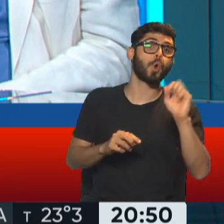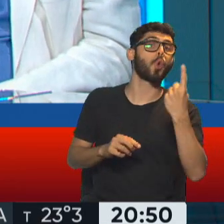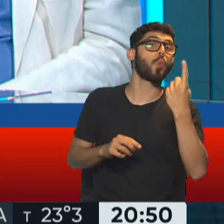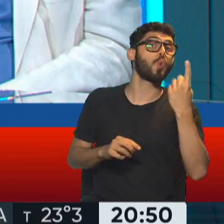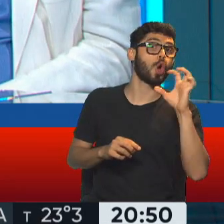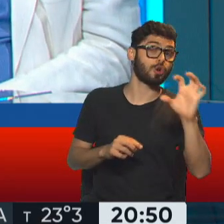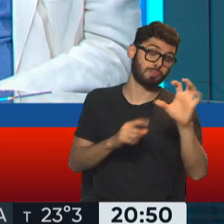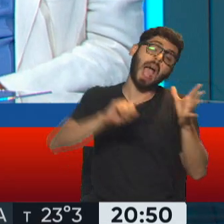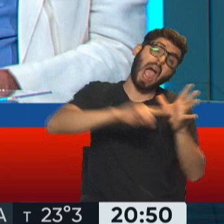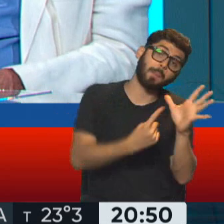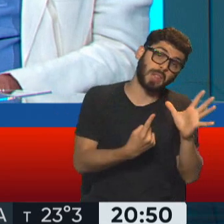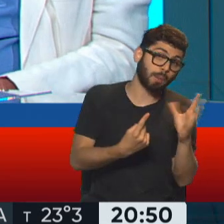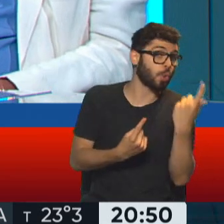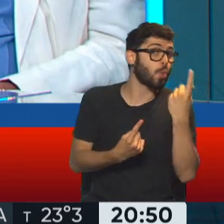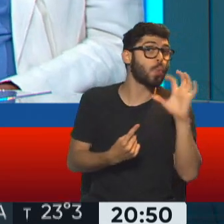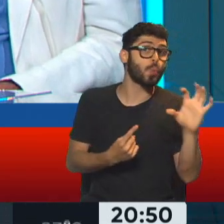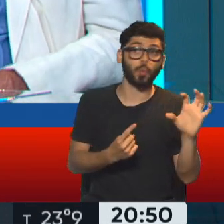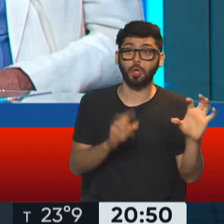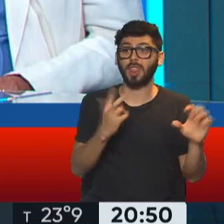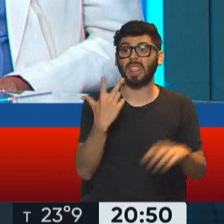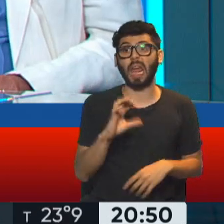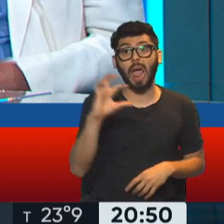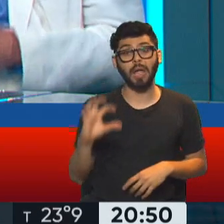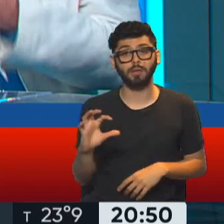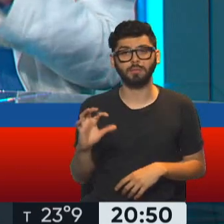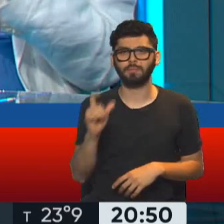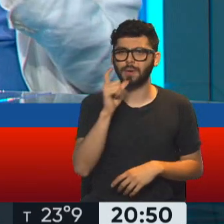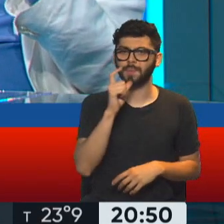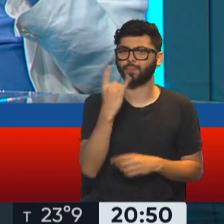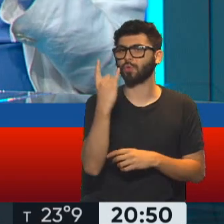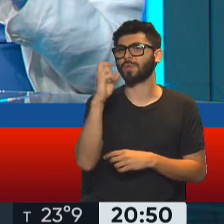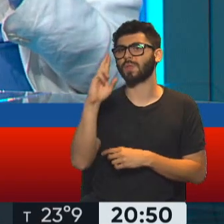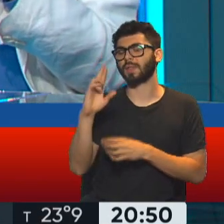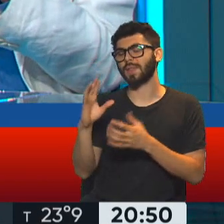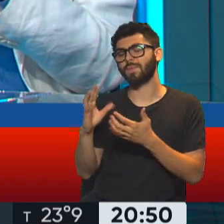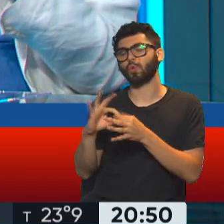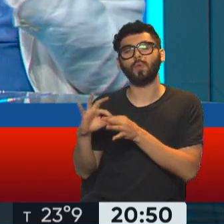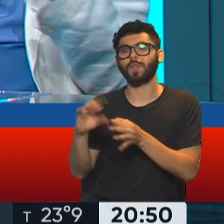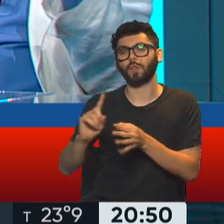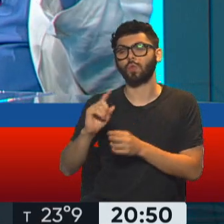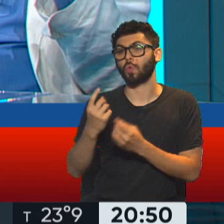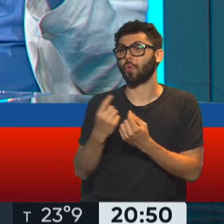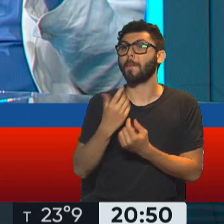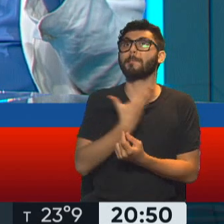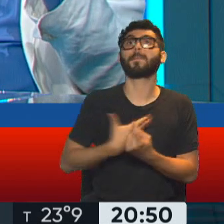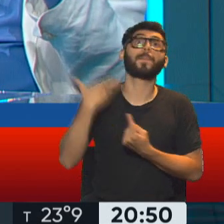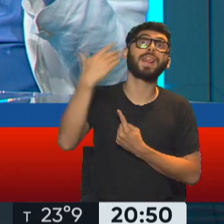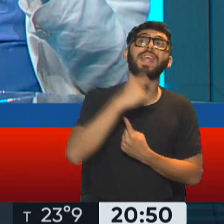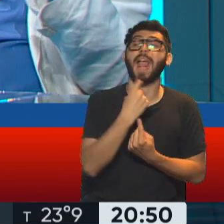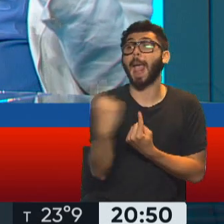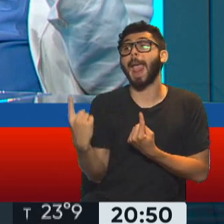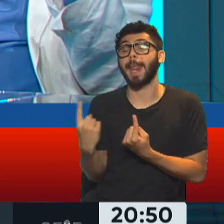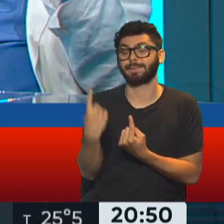territorio. Yo creo que no hay unidad dentro del radicalismo, hay varios que quieren ser presidente, tampoco dentro del